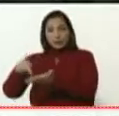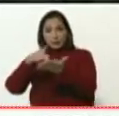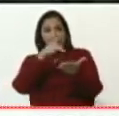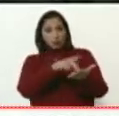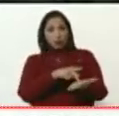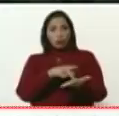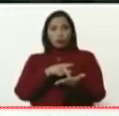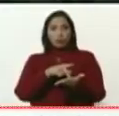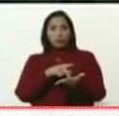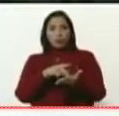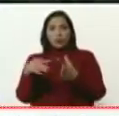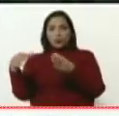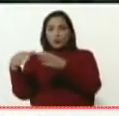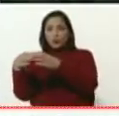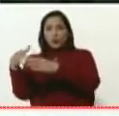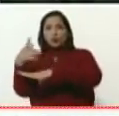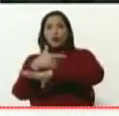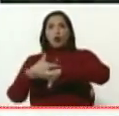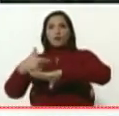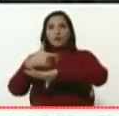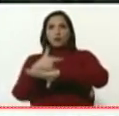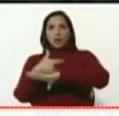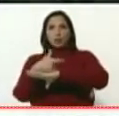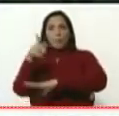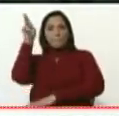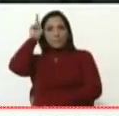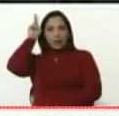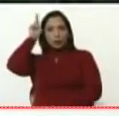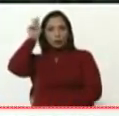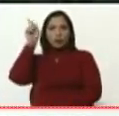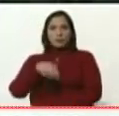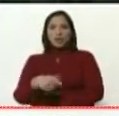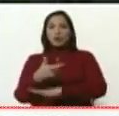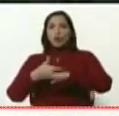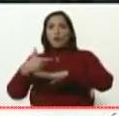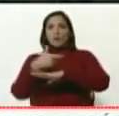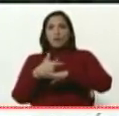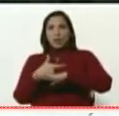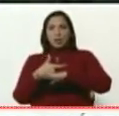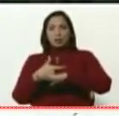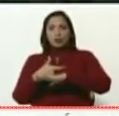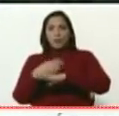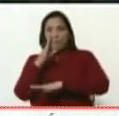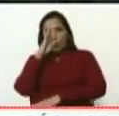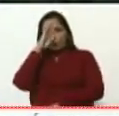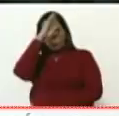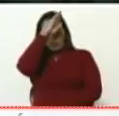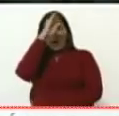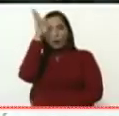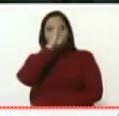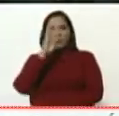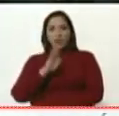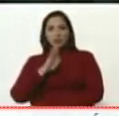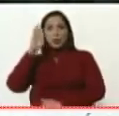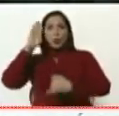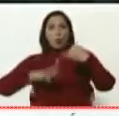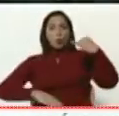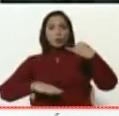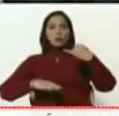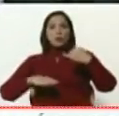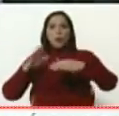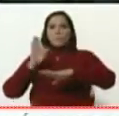de factores de los gobiernos de Perú y de los gobiernos de Jair Bolsonaro en Brasil en los últimos